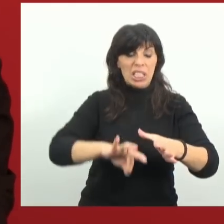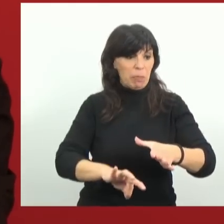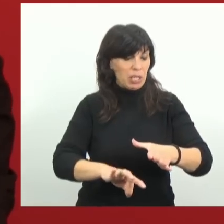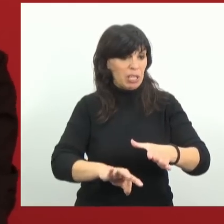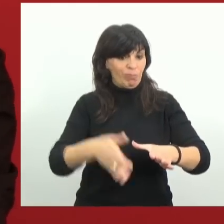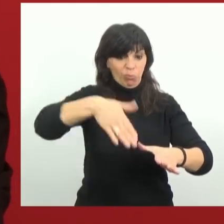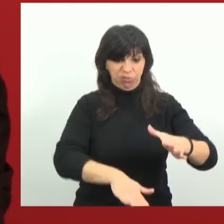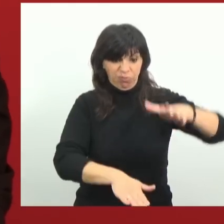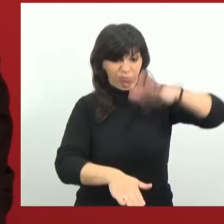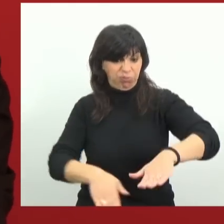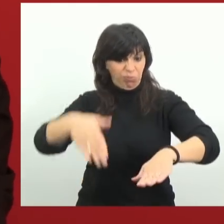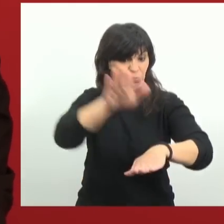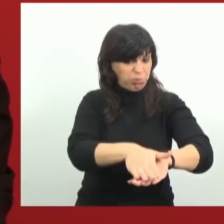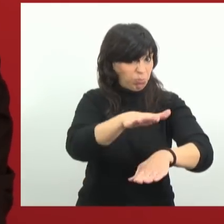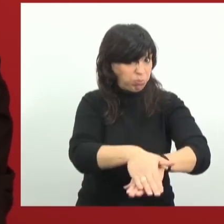Cuando tú